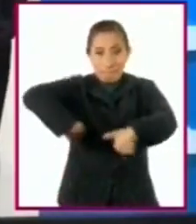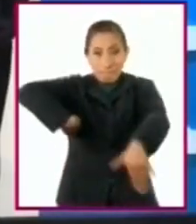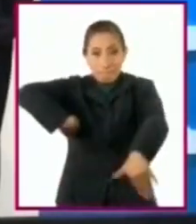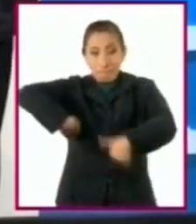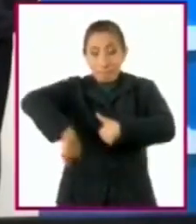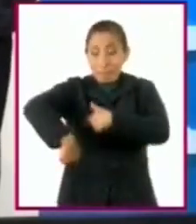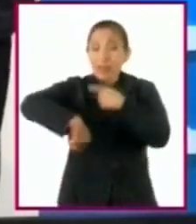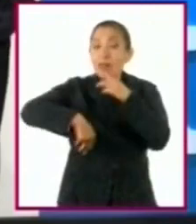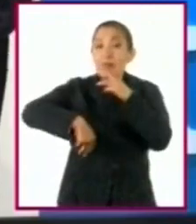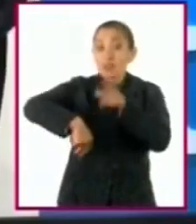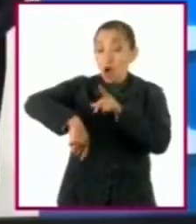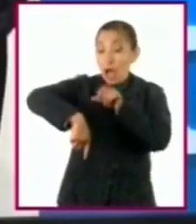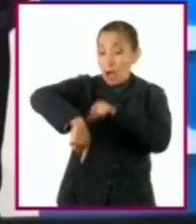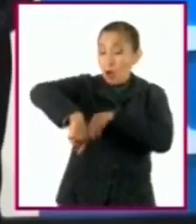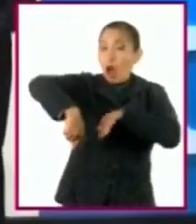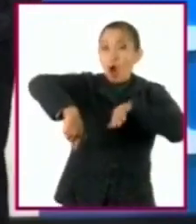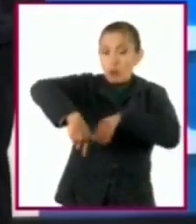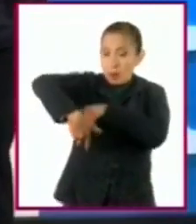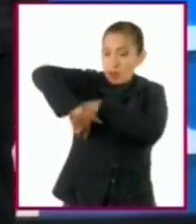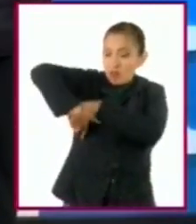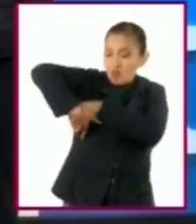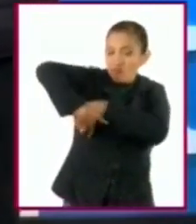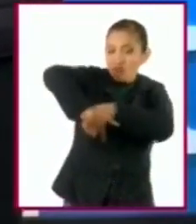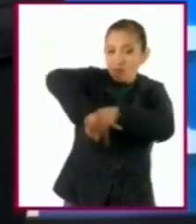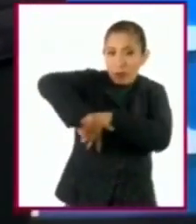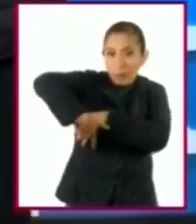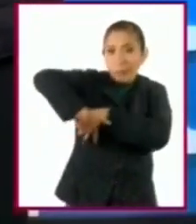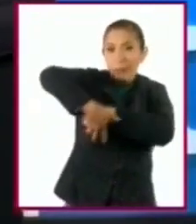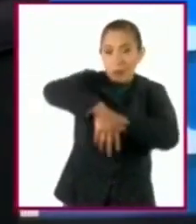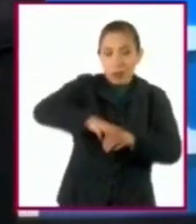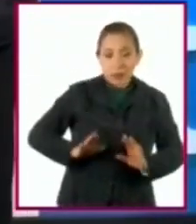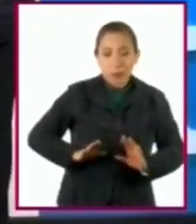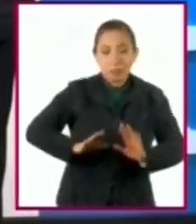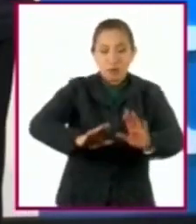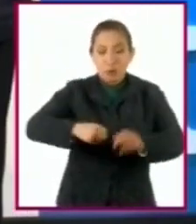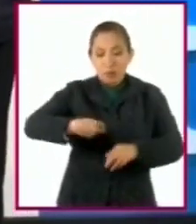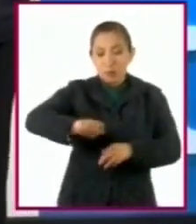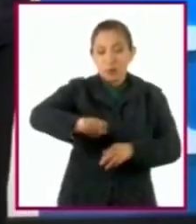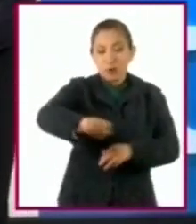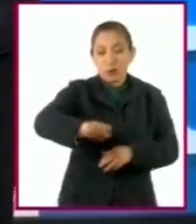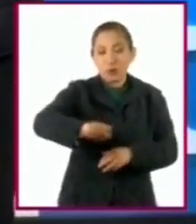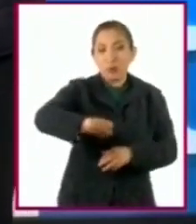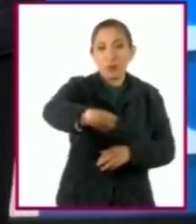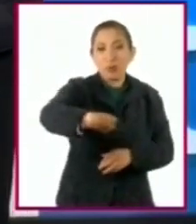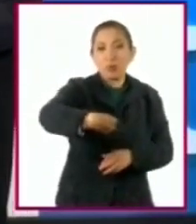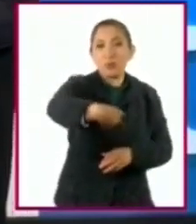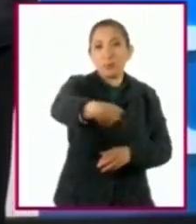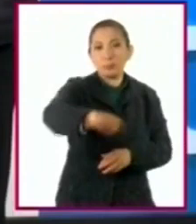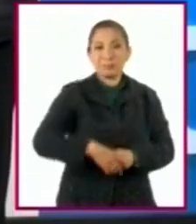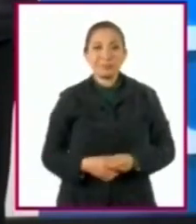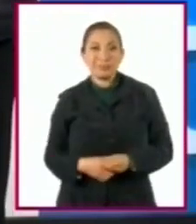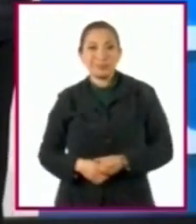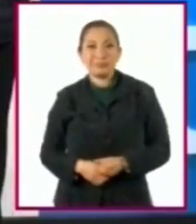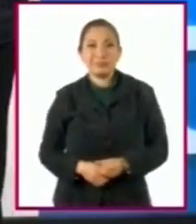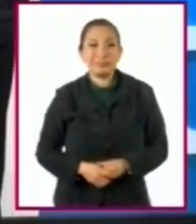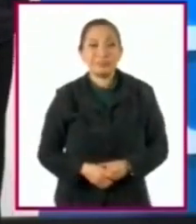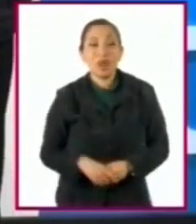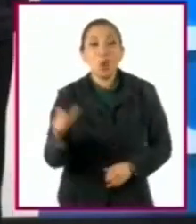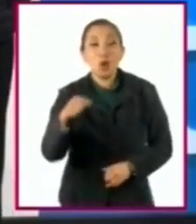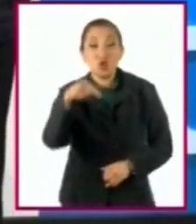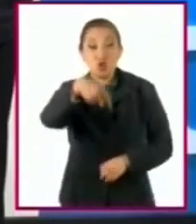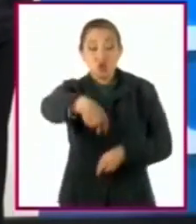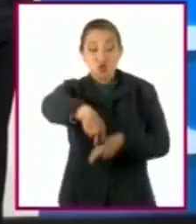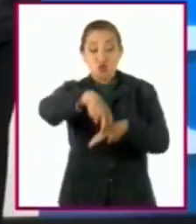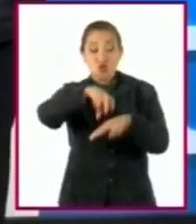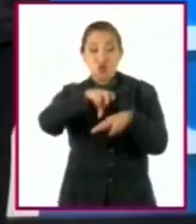la reacción es que el agua ejerce una fuerza sobre ti, lo cual provoca que te muevas hacia adelante. Cuando te sientas